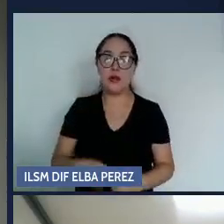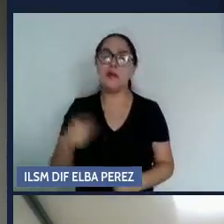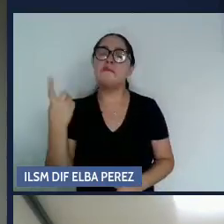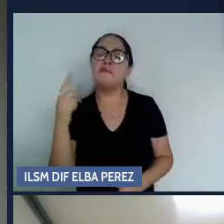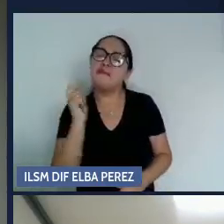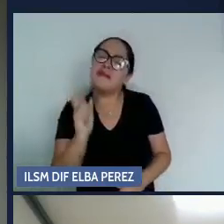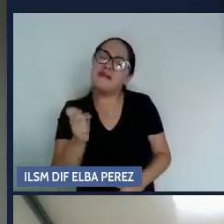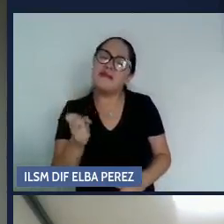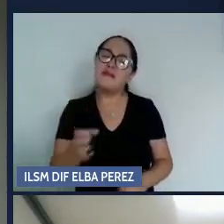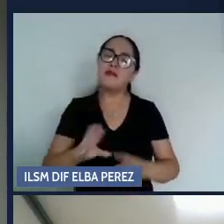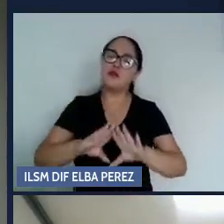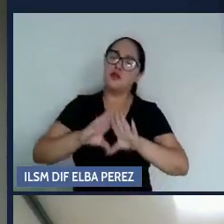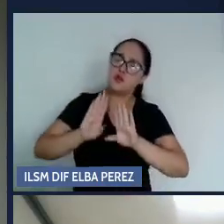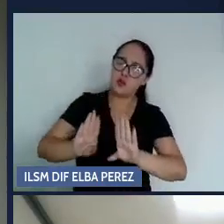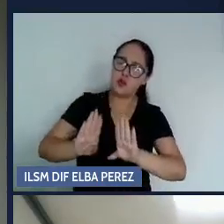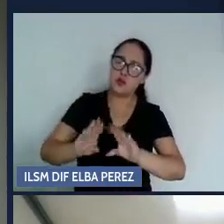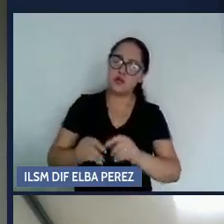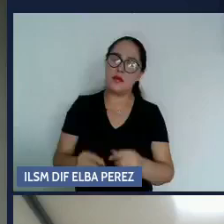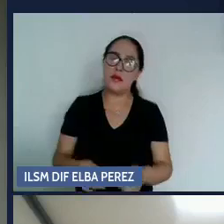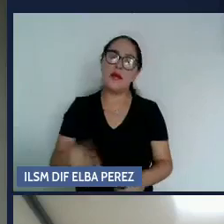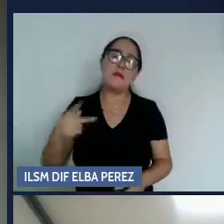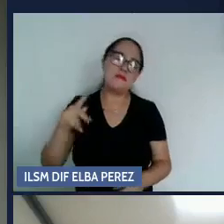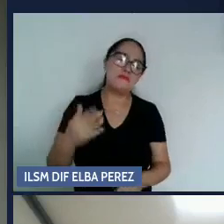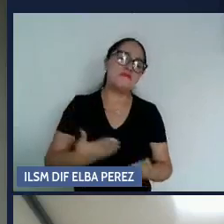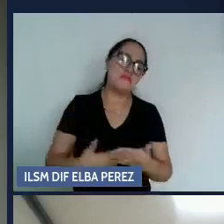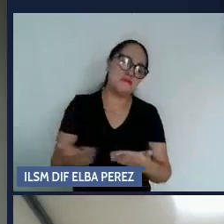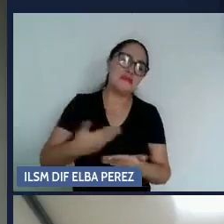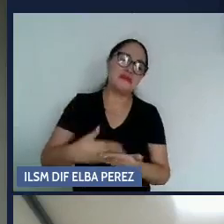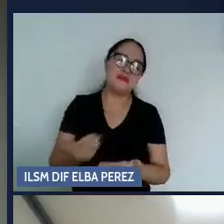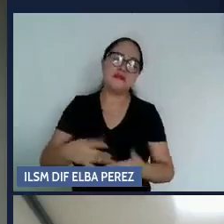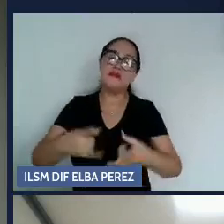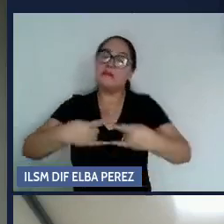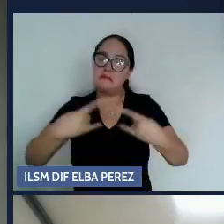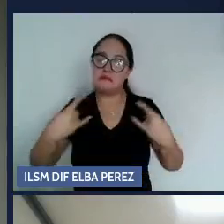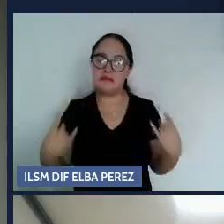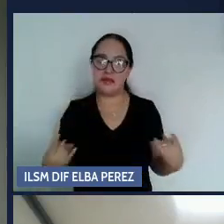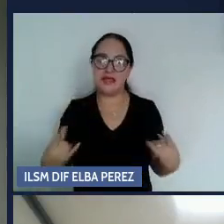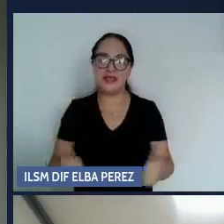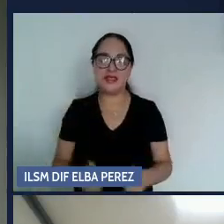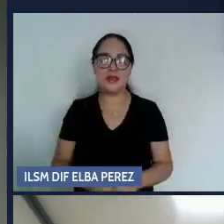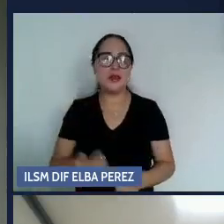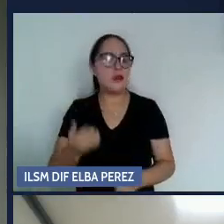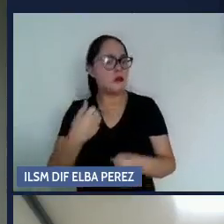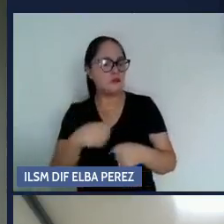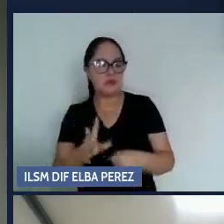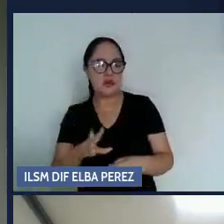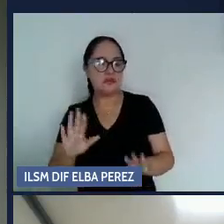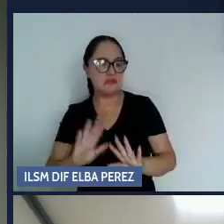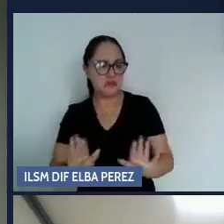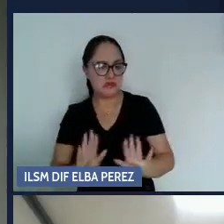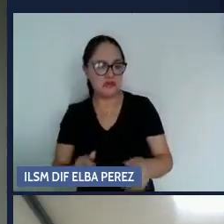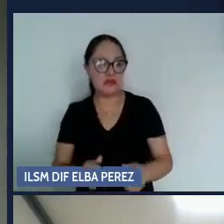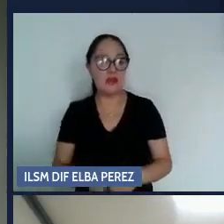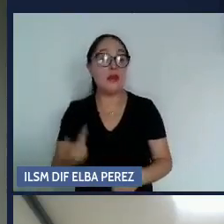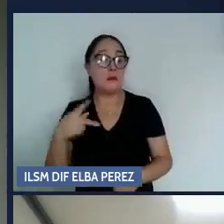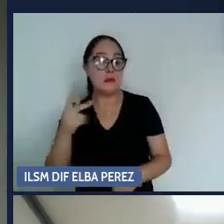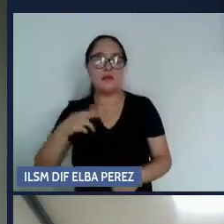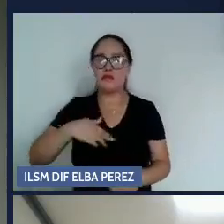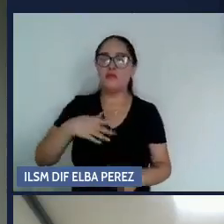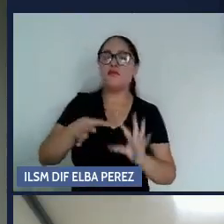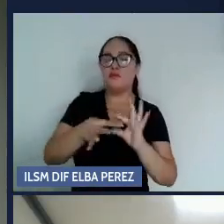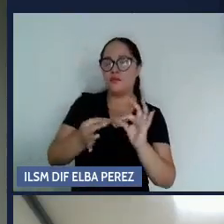de historia, no muy aburrida, no muy detallada, pero vamos a hablar un poco primero de qué es la